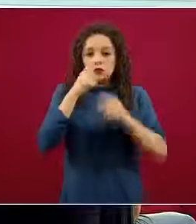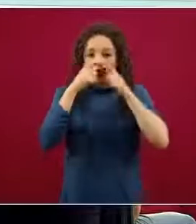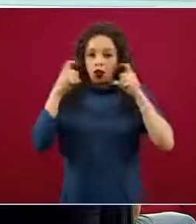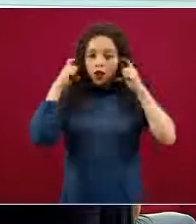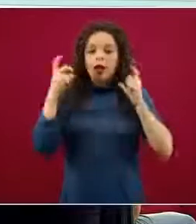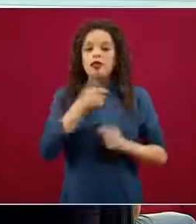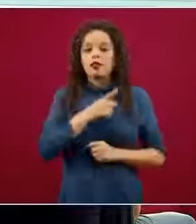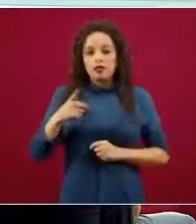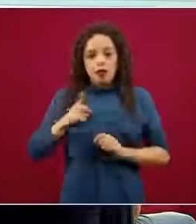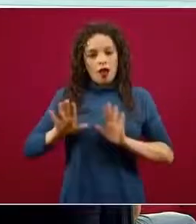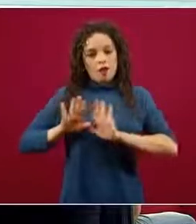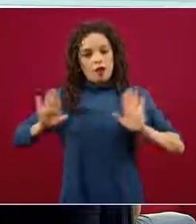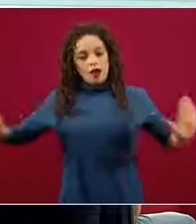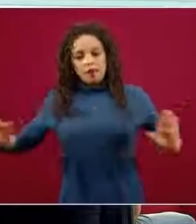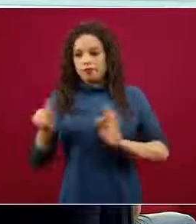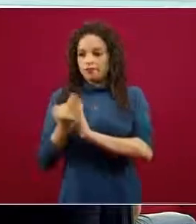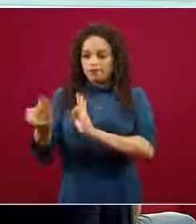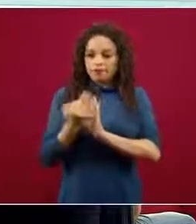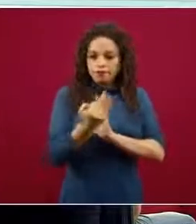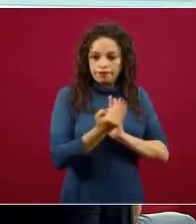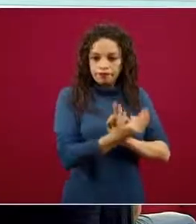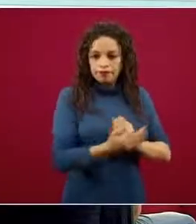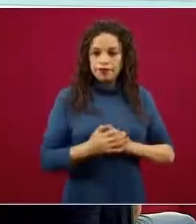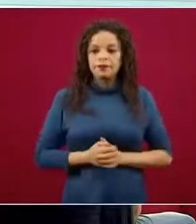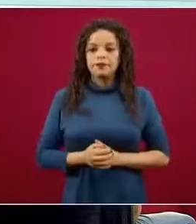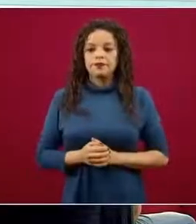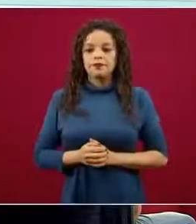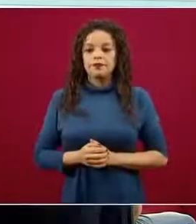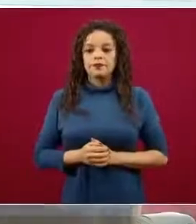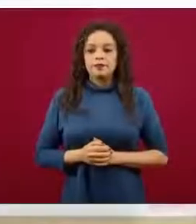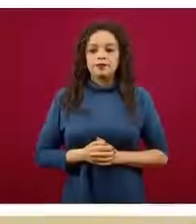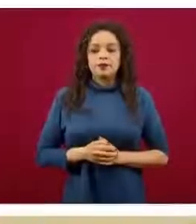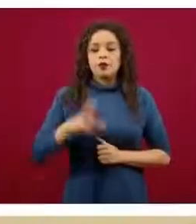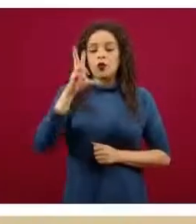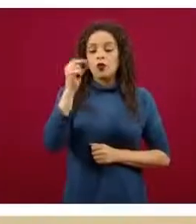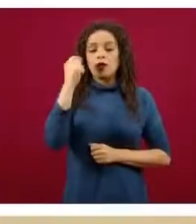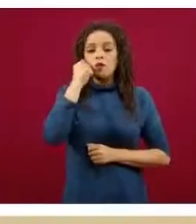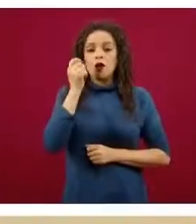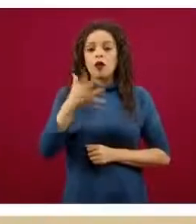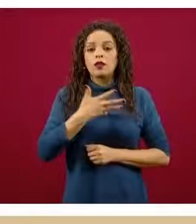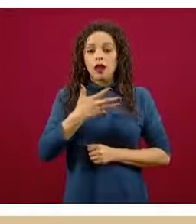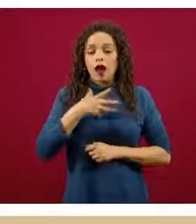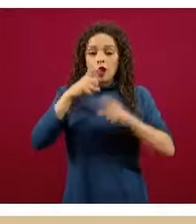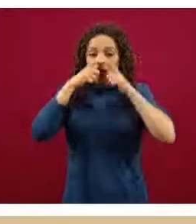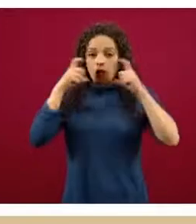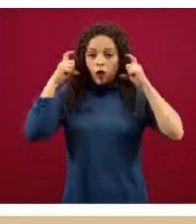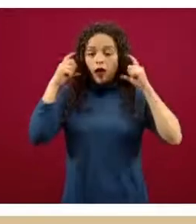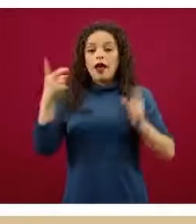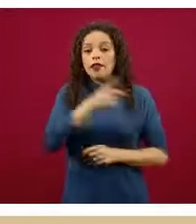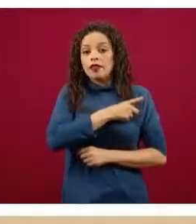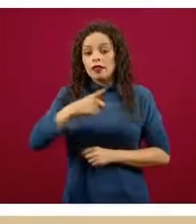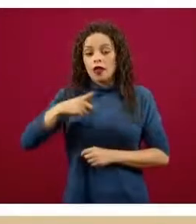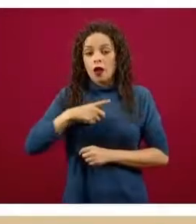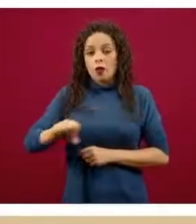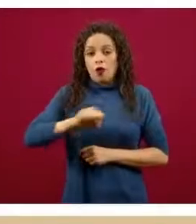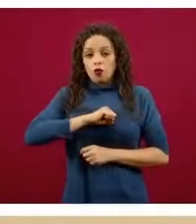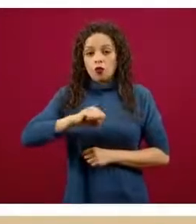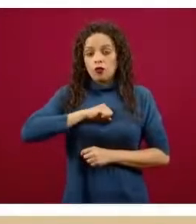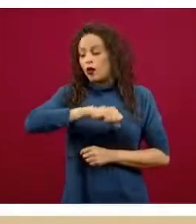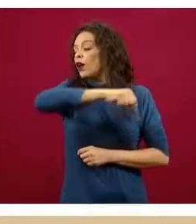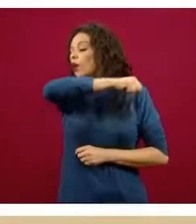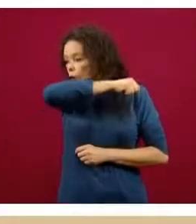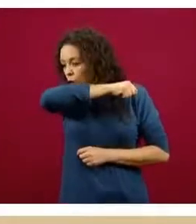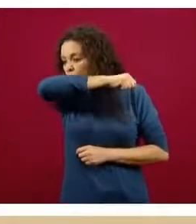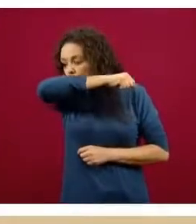la etiqueta respiratoria, muy importante. Aunque traigamos el cubreboca, hay que estornudar correctamente o toser correctamente, como